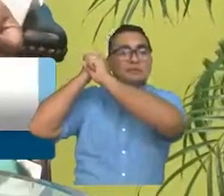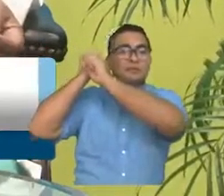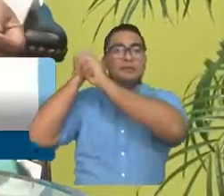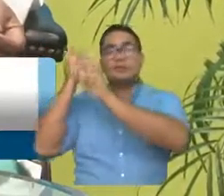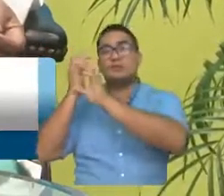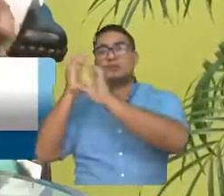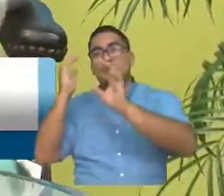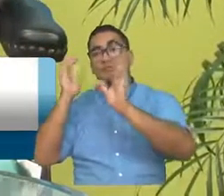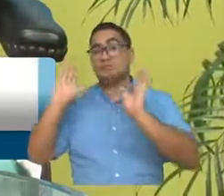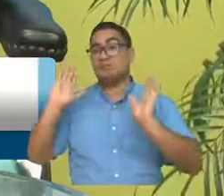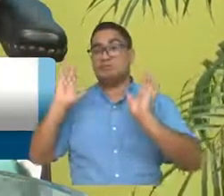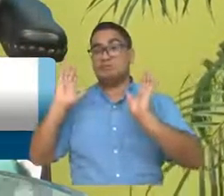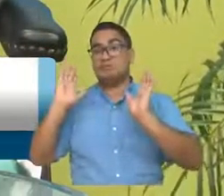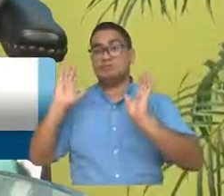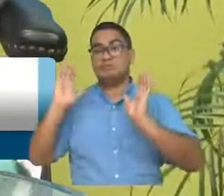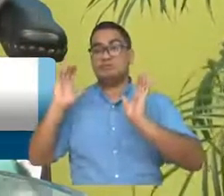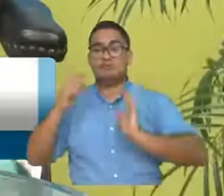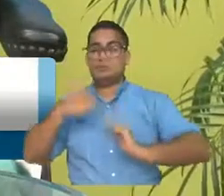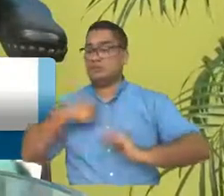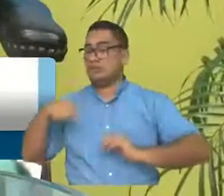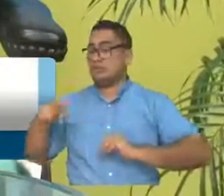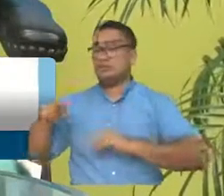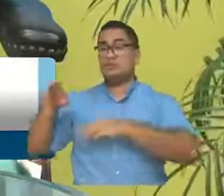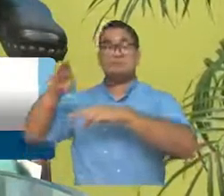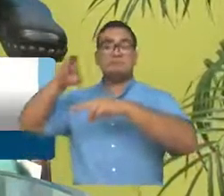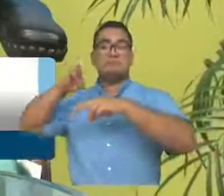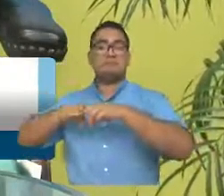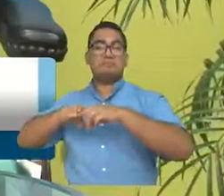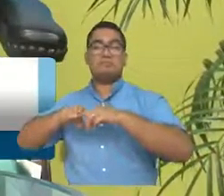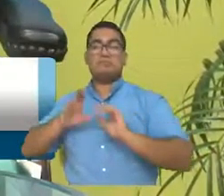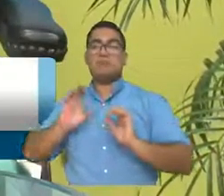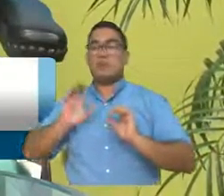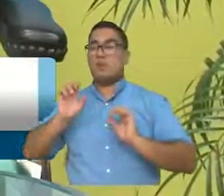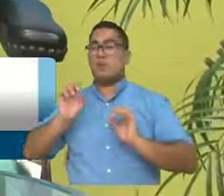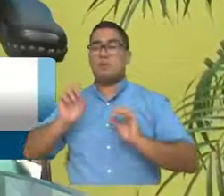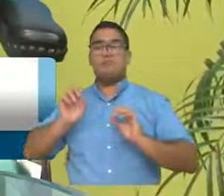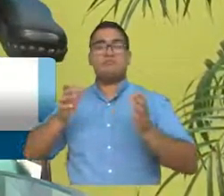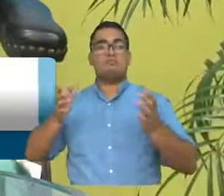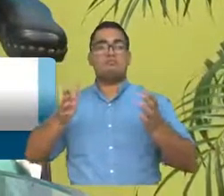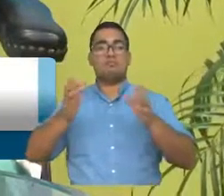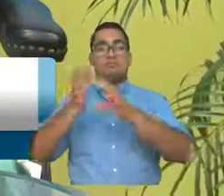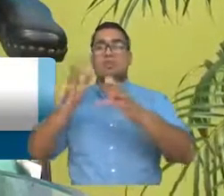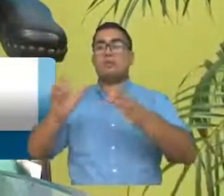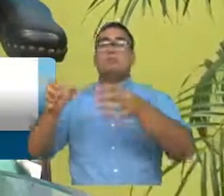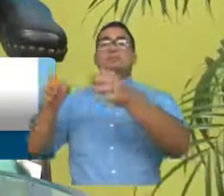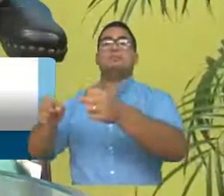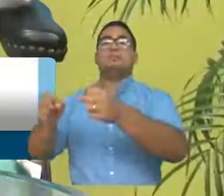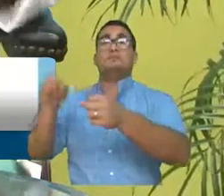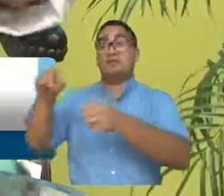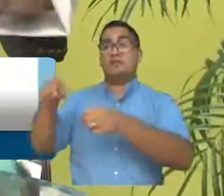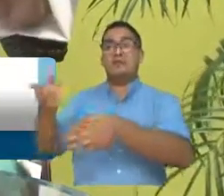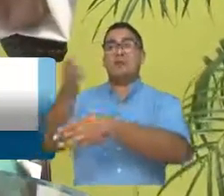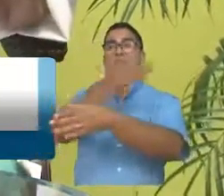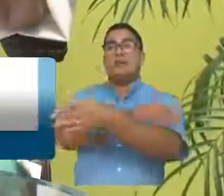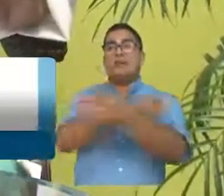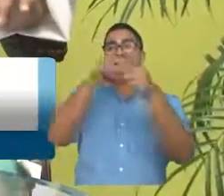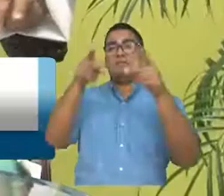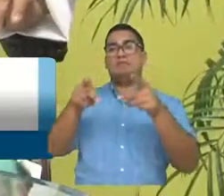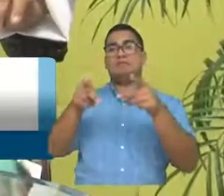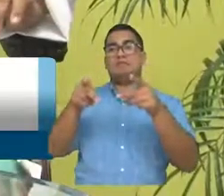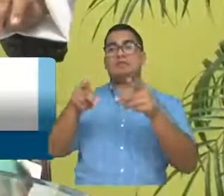un bus, yo no sé quién se subió en el bus antes del que yo me haya subido. Y yo agarro,